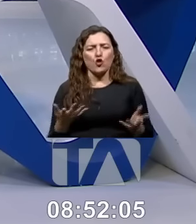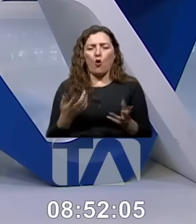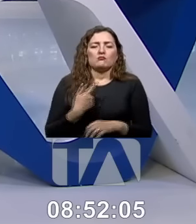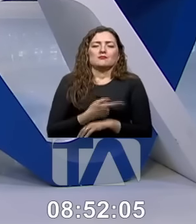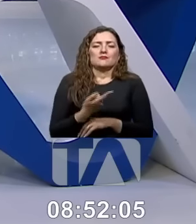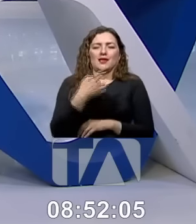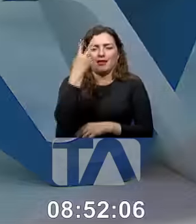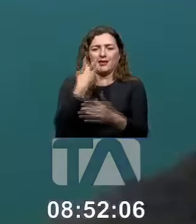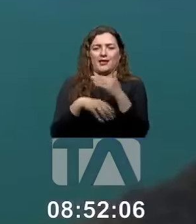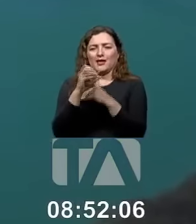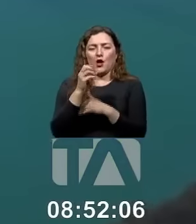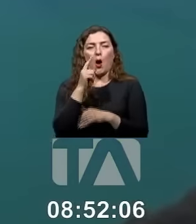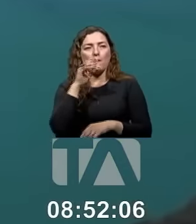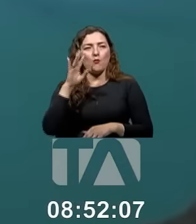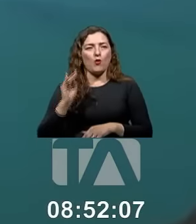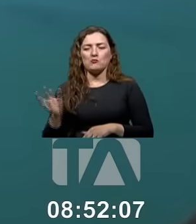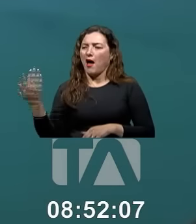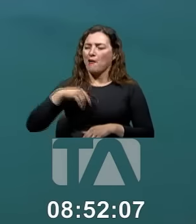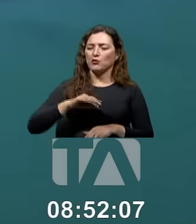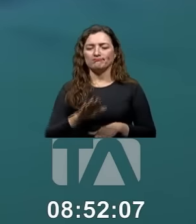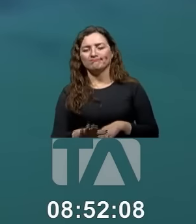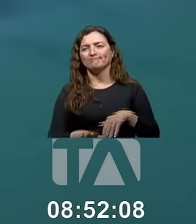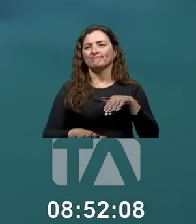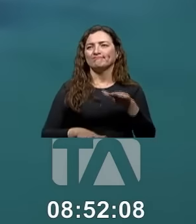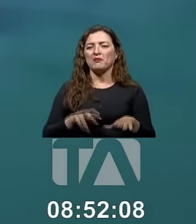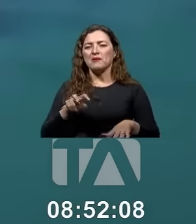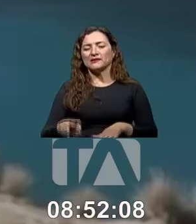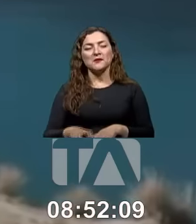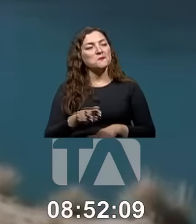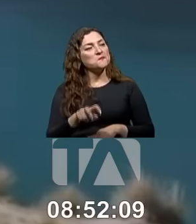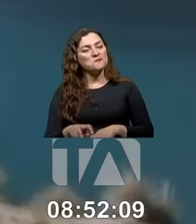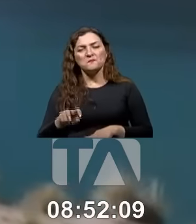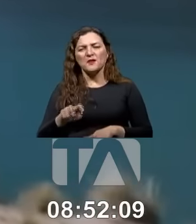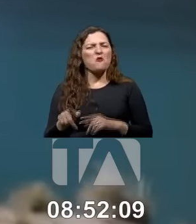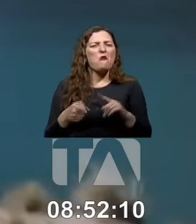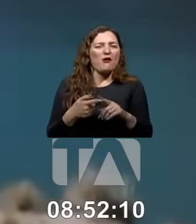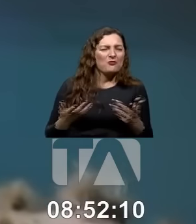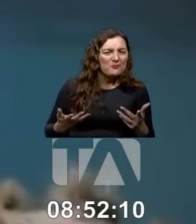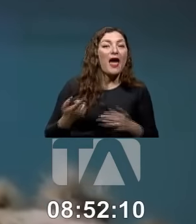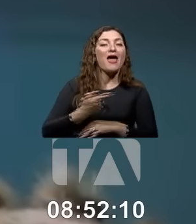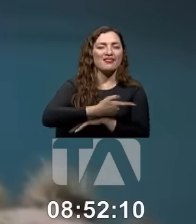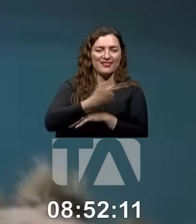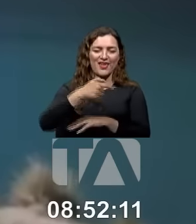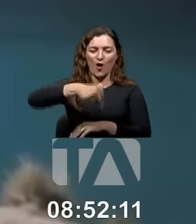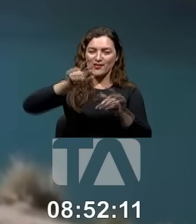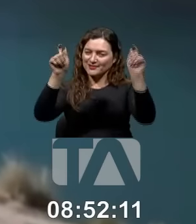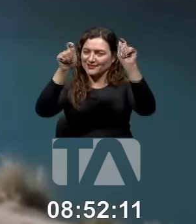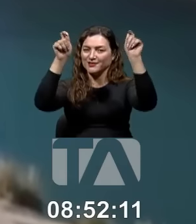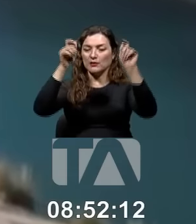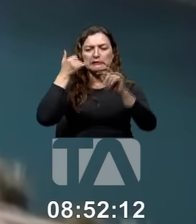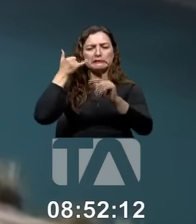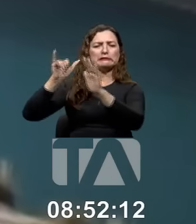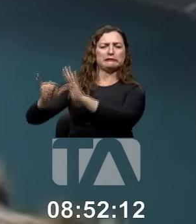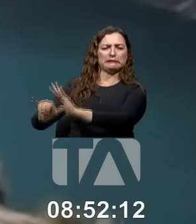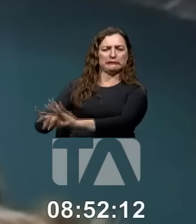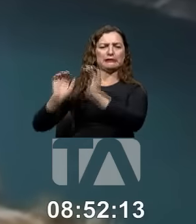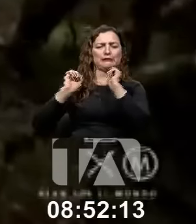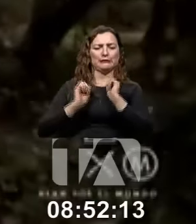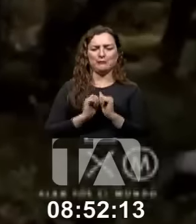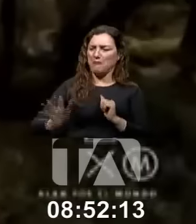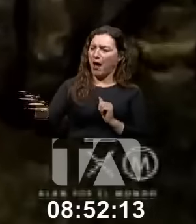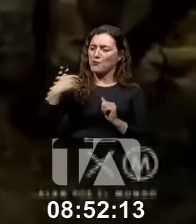a su niño, a su esposo, vamos a caminar tranquilos, desconectémonos, dejemos los celulares a un lado. Sumar pasitos, ¿no? Qué